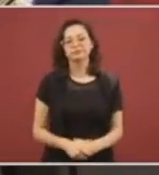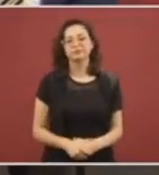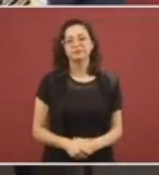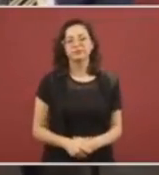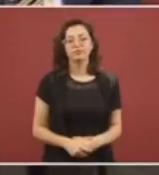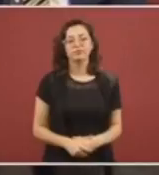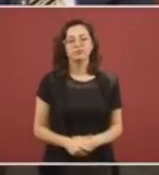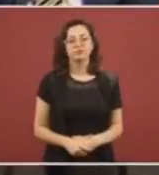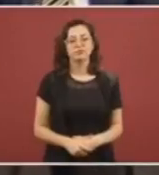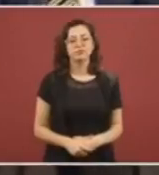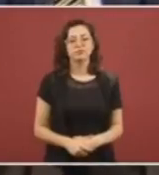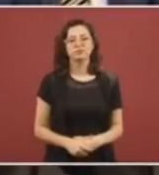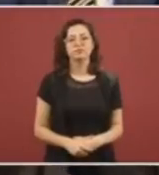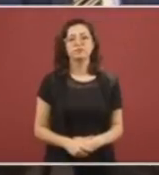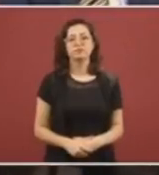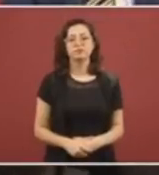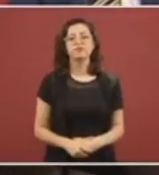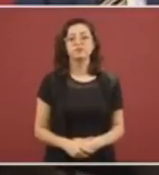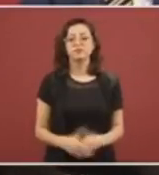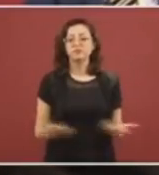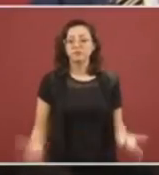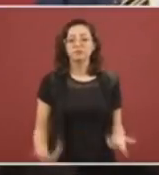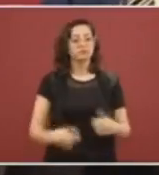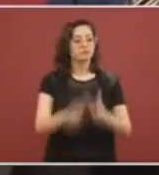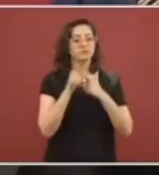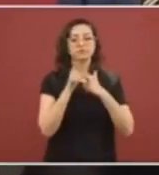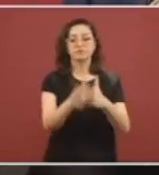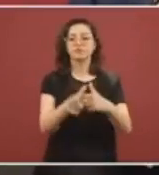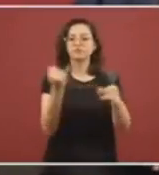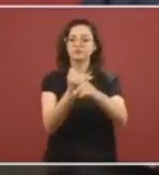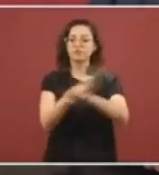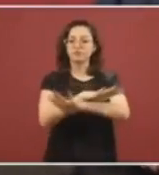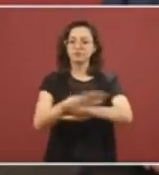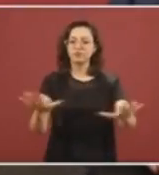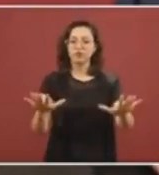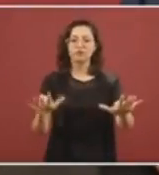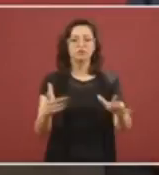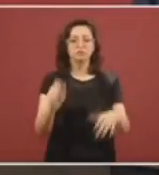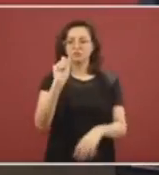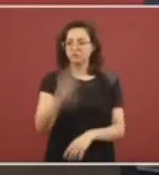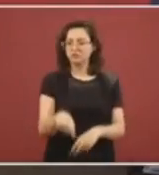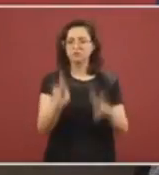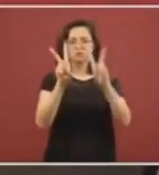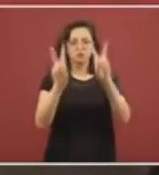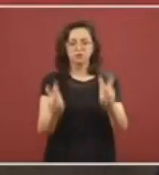Por eso vamos a seguir informando